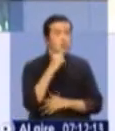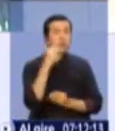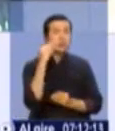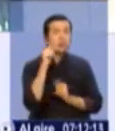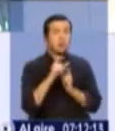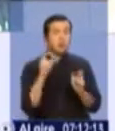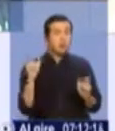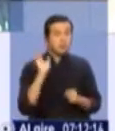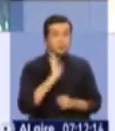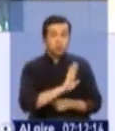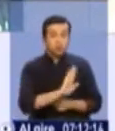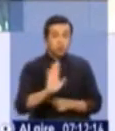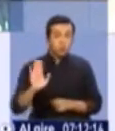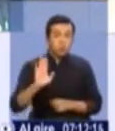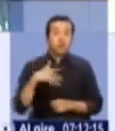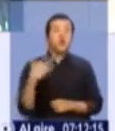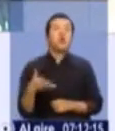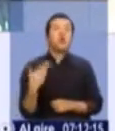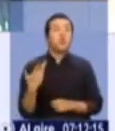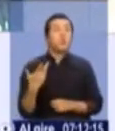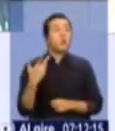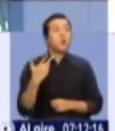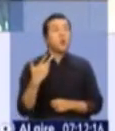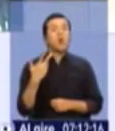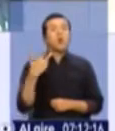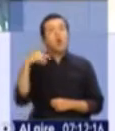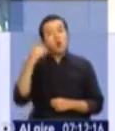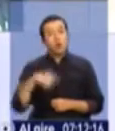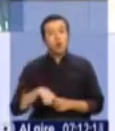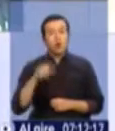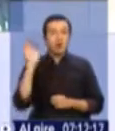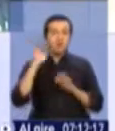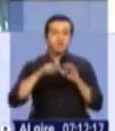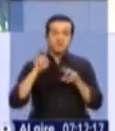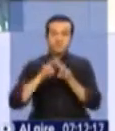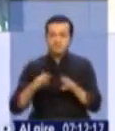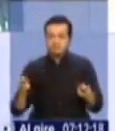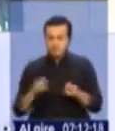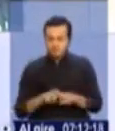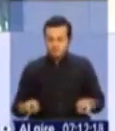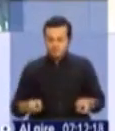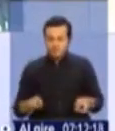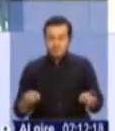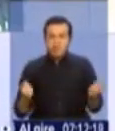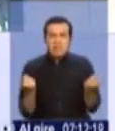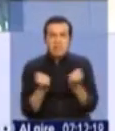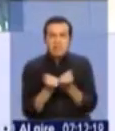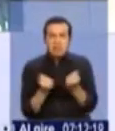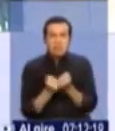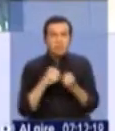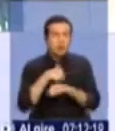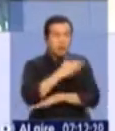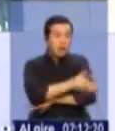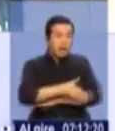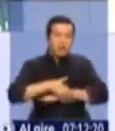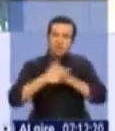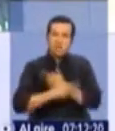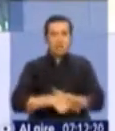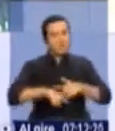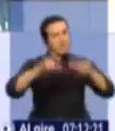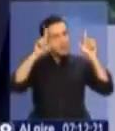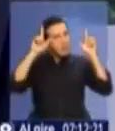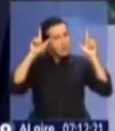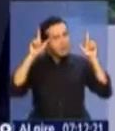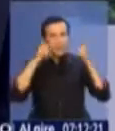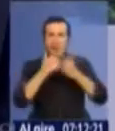a transitar por loja y las butacas pues son limitadas claro pero las calles ilimitadas y limitadas es decir